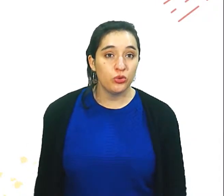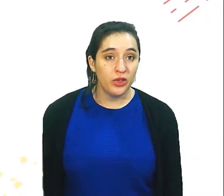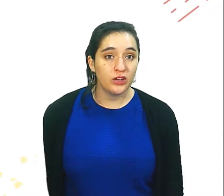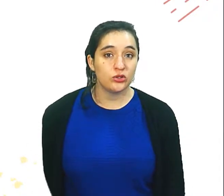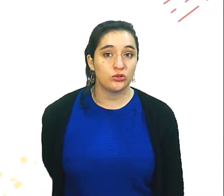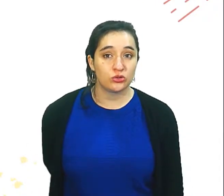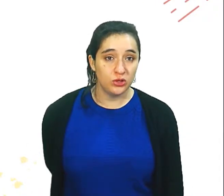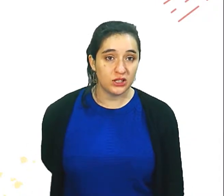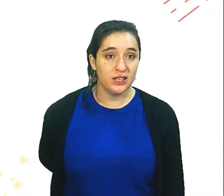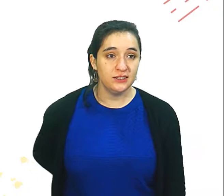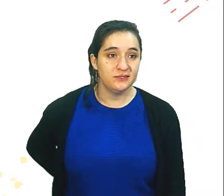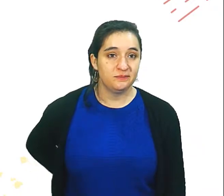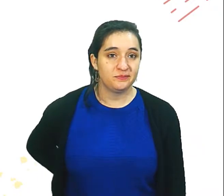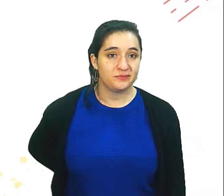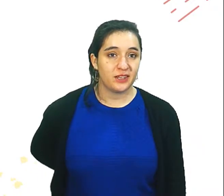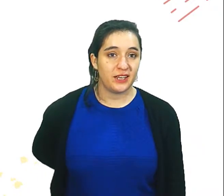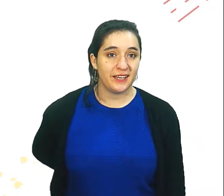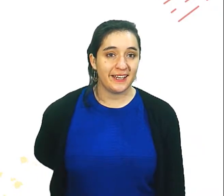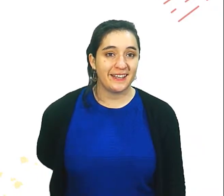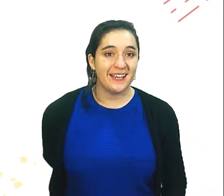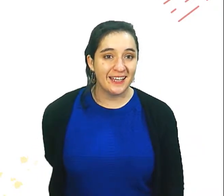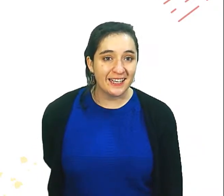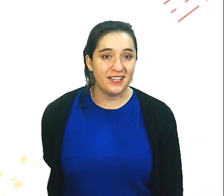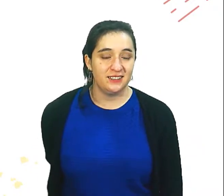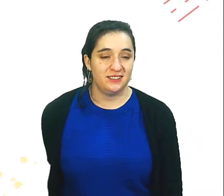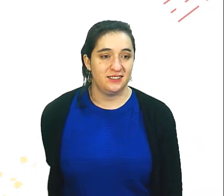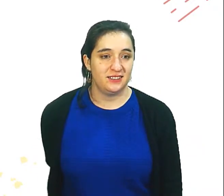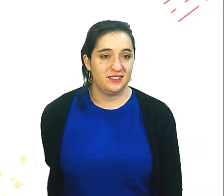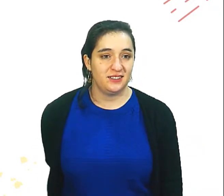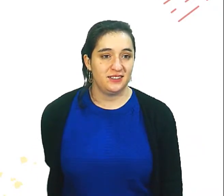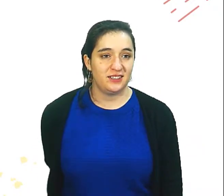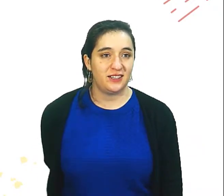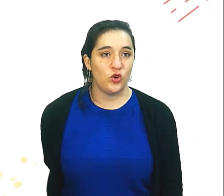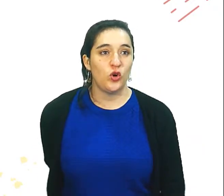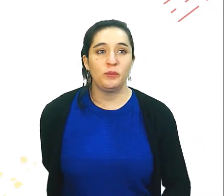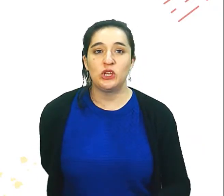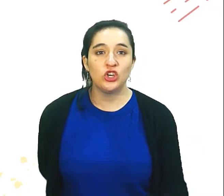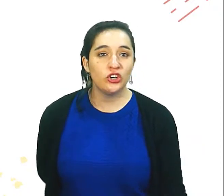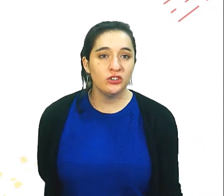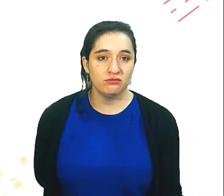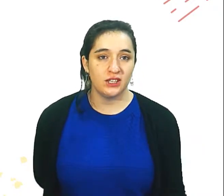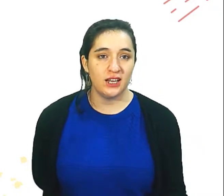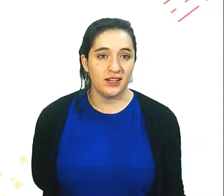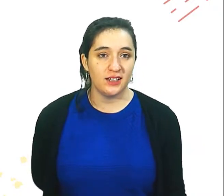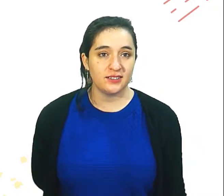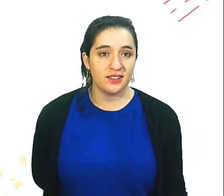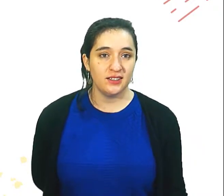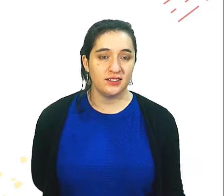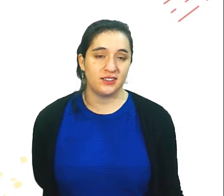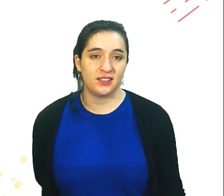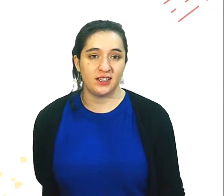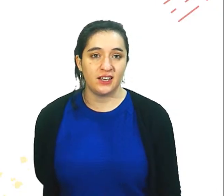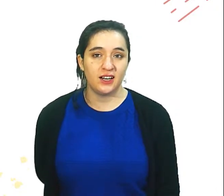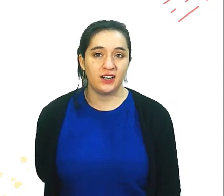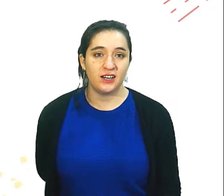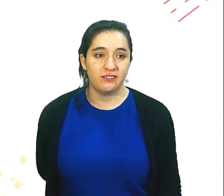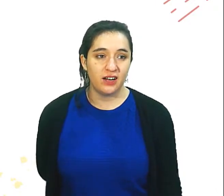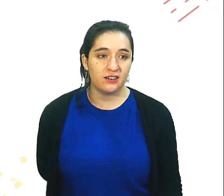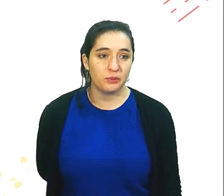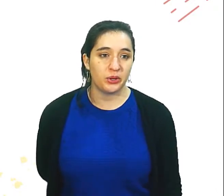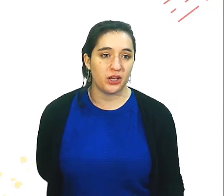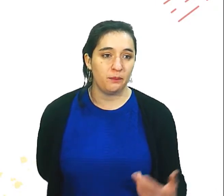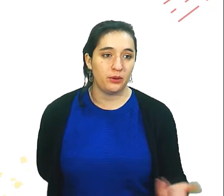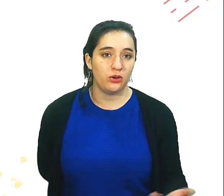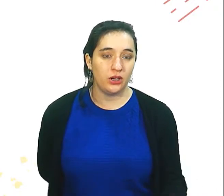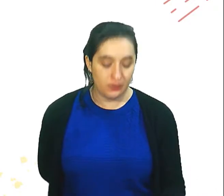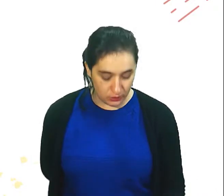¿Alguna duda, consulta que tengan? Opinión de la clase que quieran relevar,